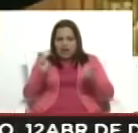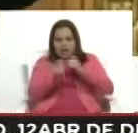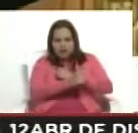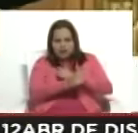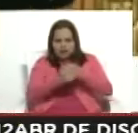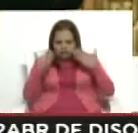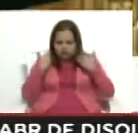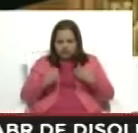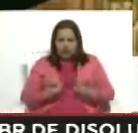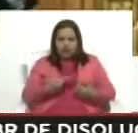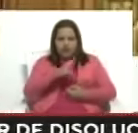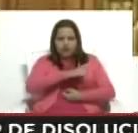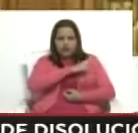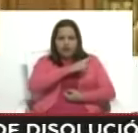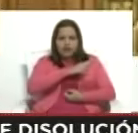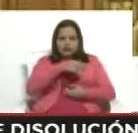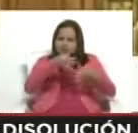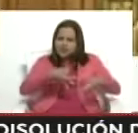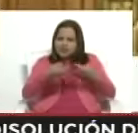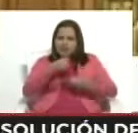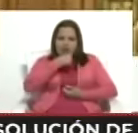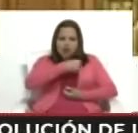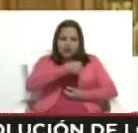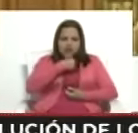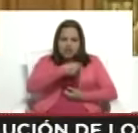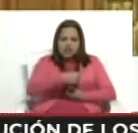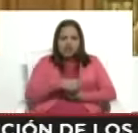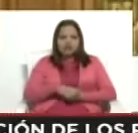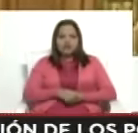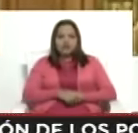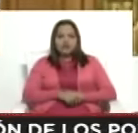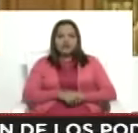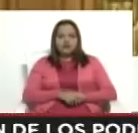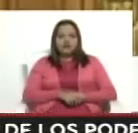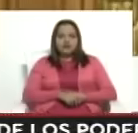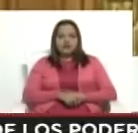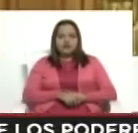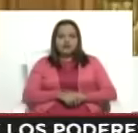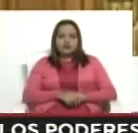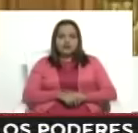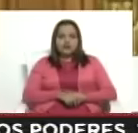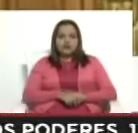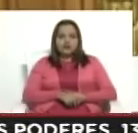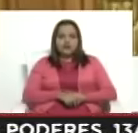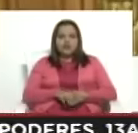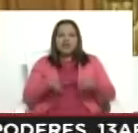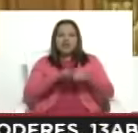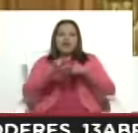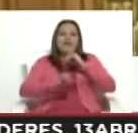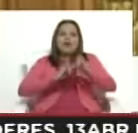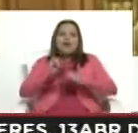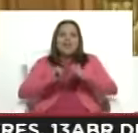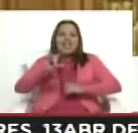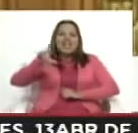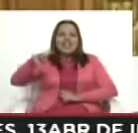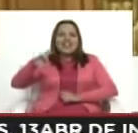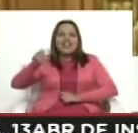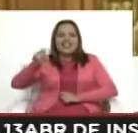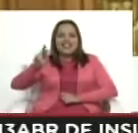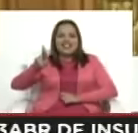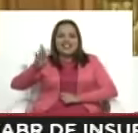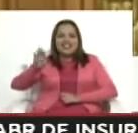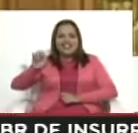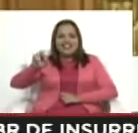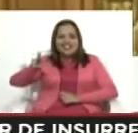imagen, William siempre periodista, pues. Y, ¿ah? Como un bebé Herbert, claro.